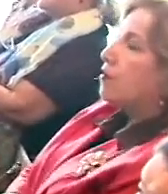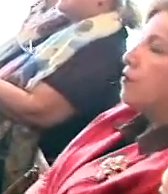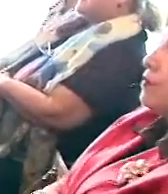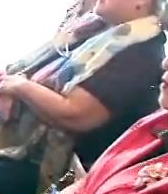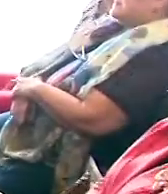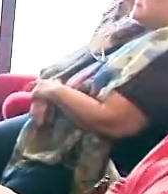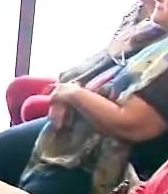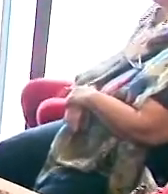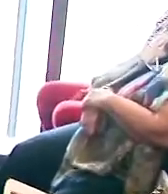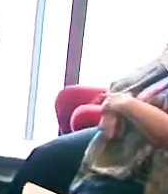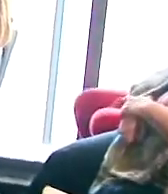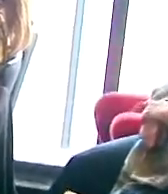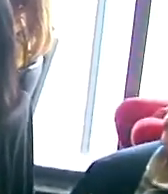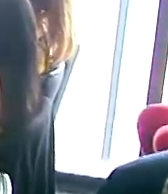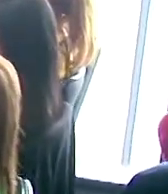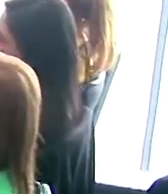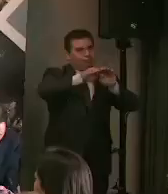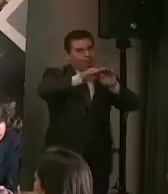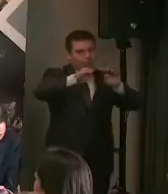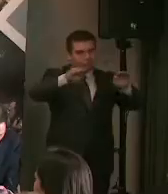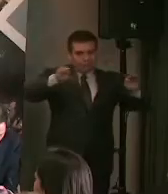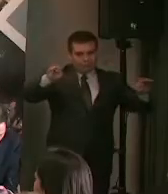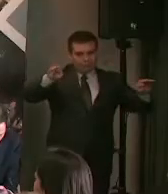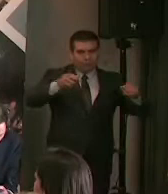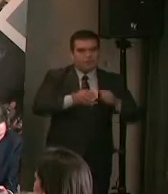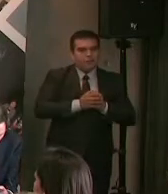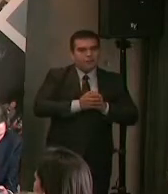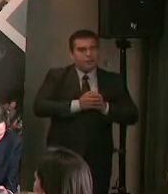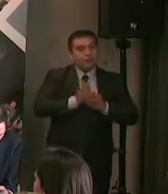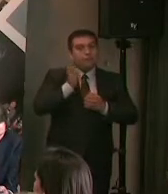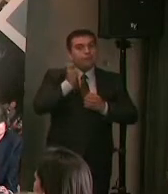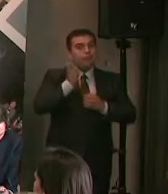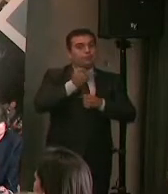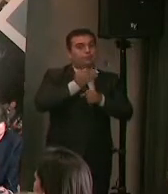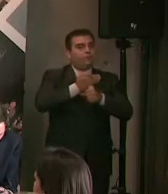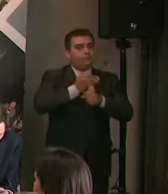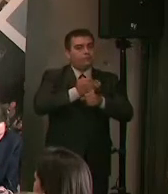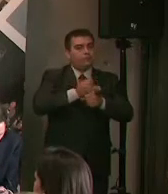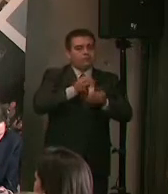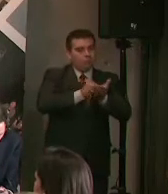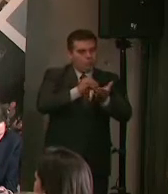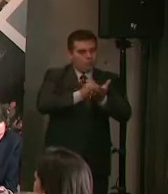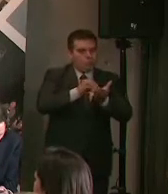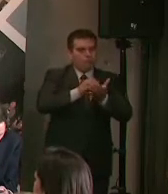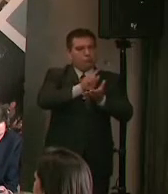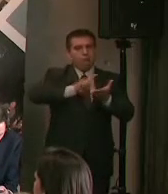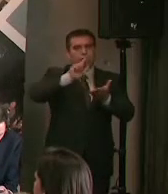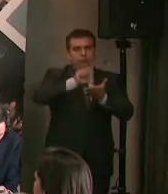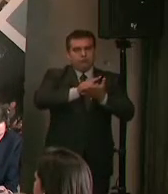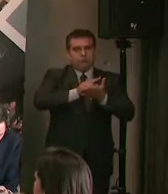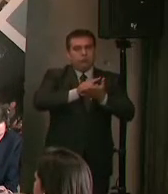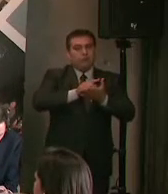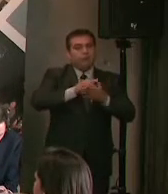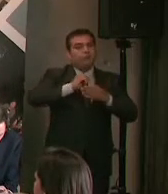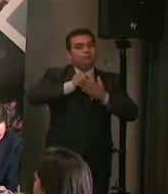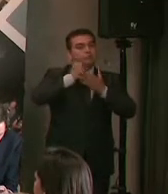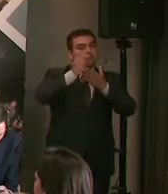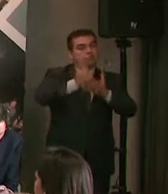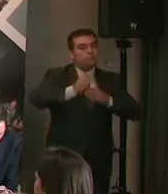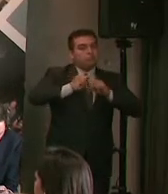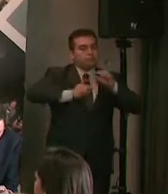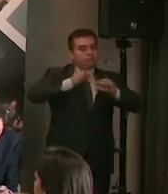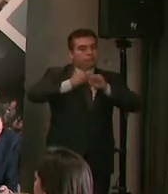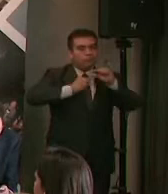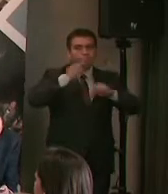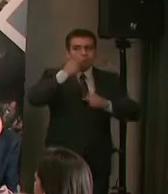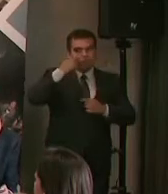mandato de igualdad entre las personas. Estas normas hoy vigentes sí nos delinean un mejor escenario para hacer